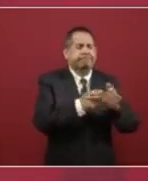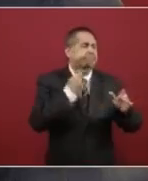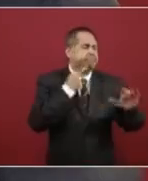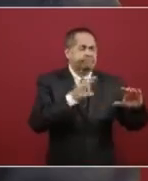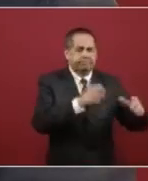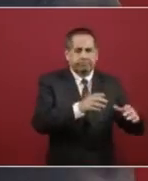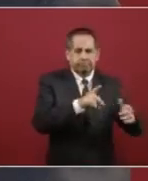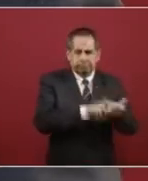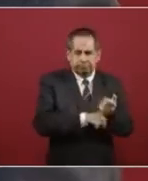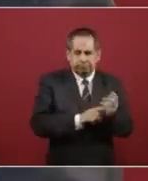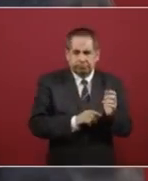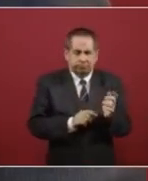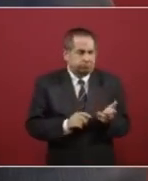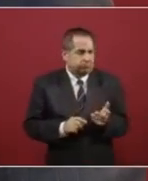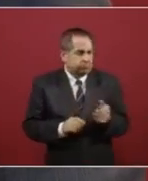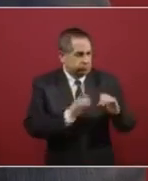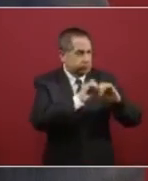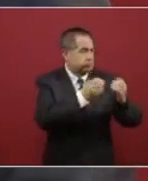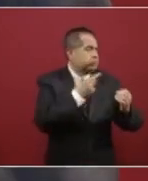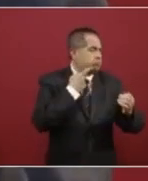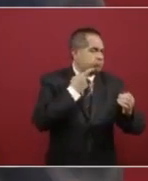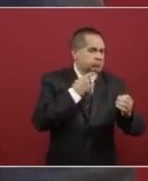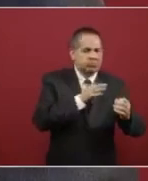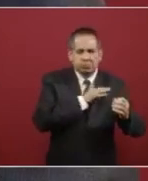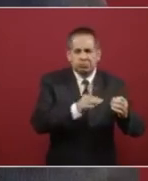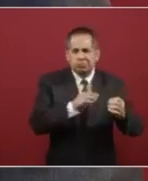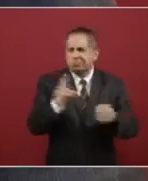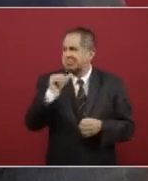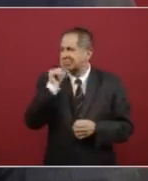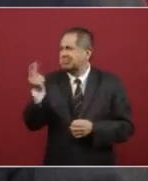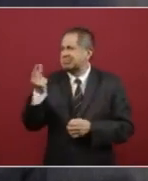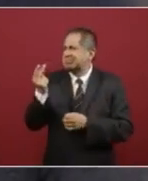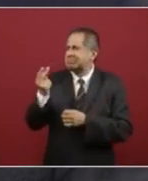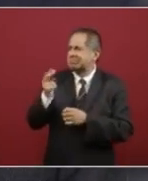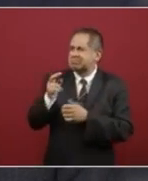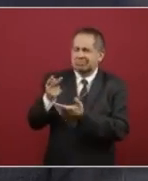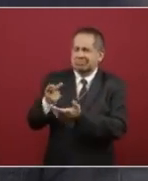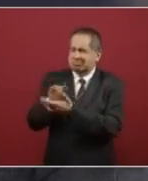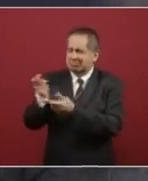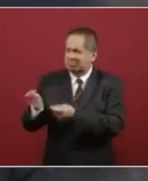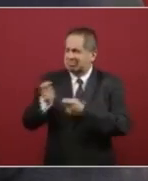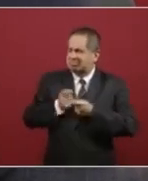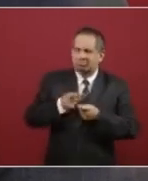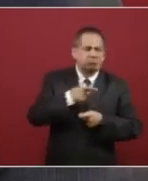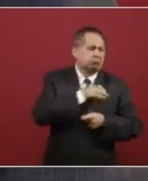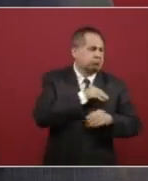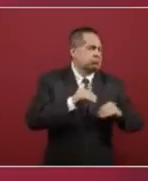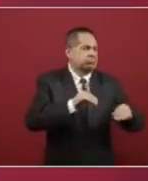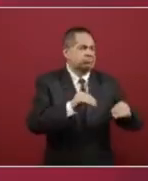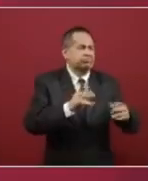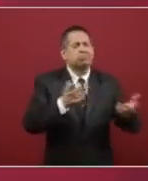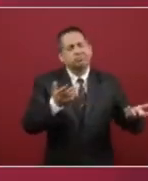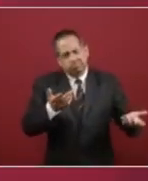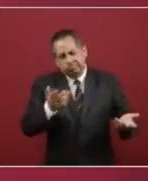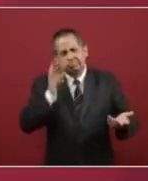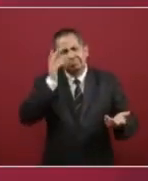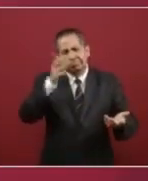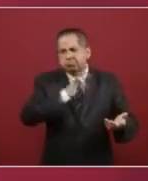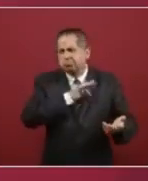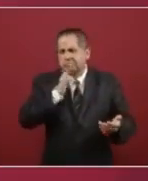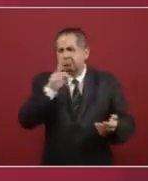se puede crear sin necesidad de tener el reconocimiento oficial.